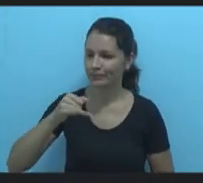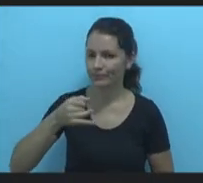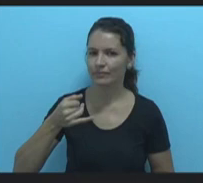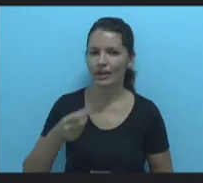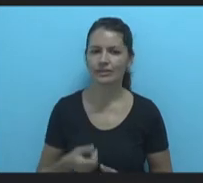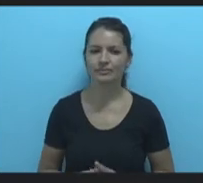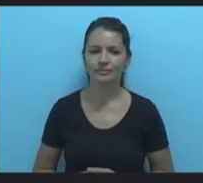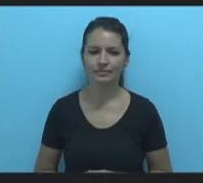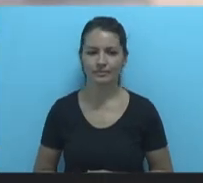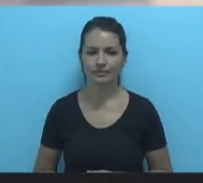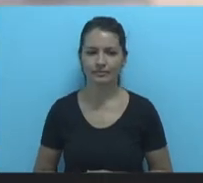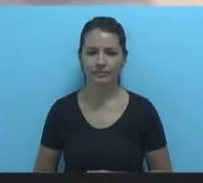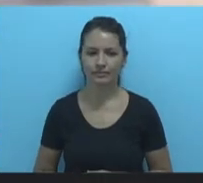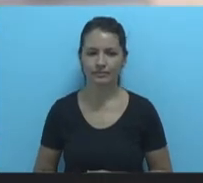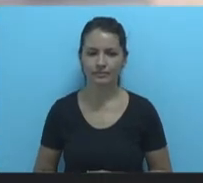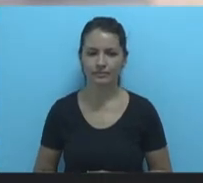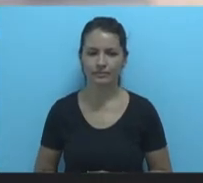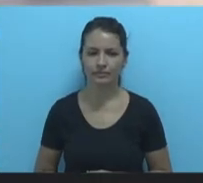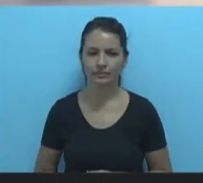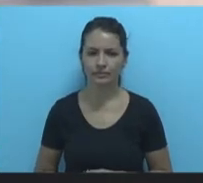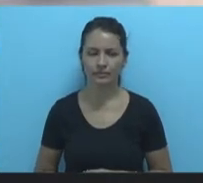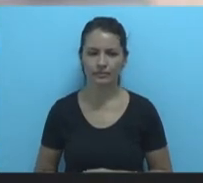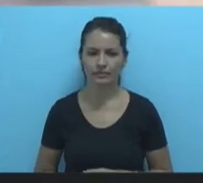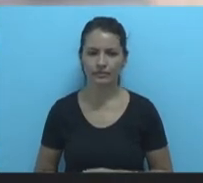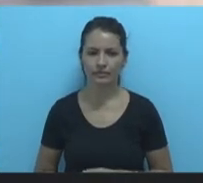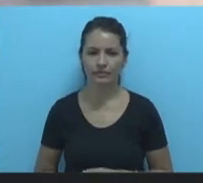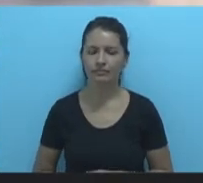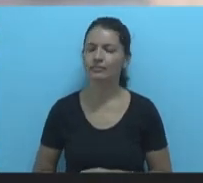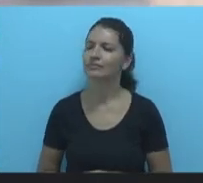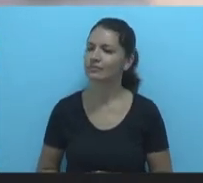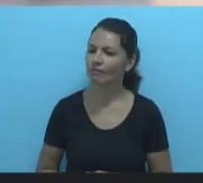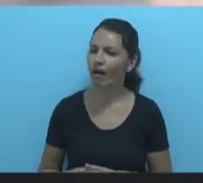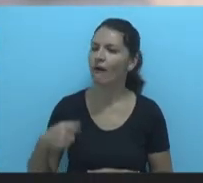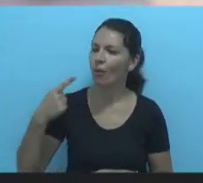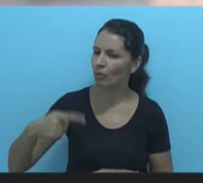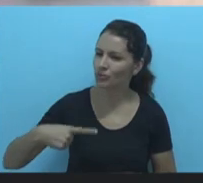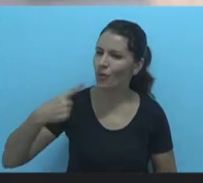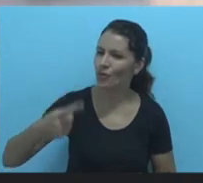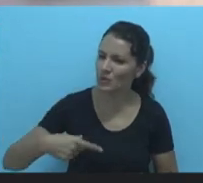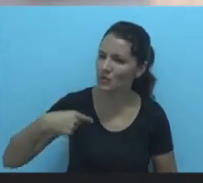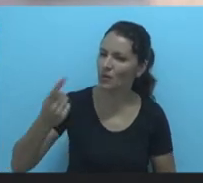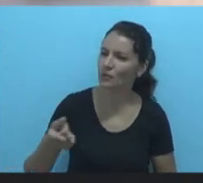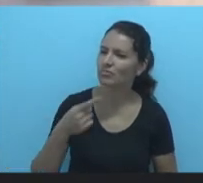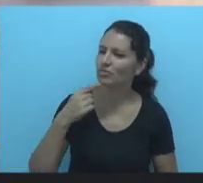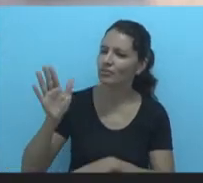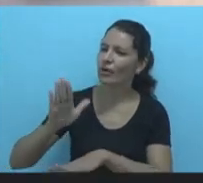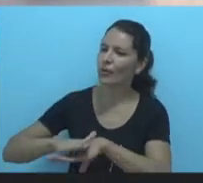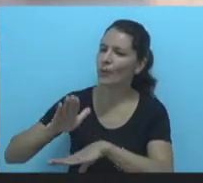Yo pensé que el apero Macri iba a terminar en 2021, pero vemos que continúa en el